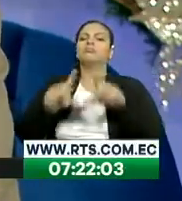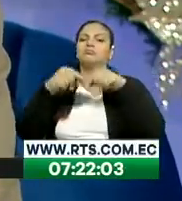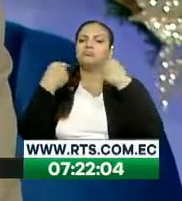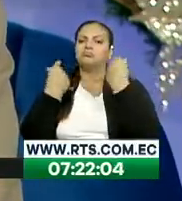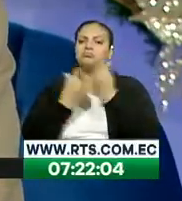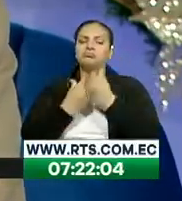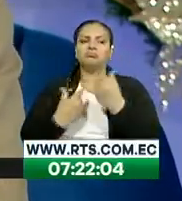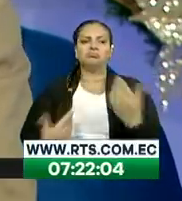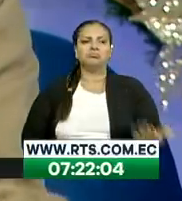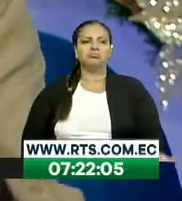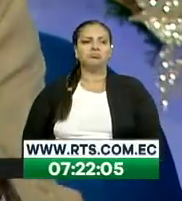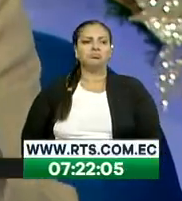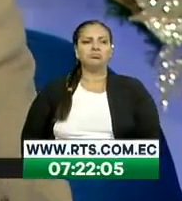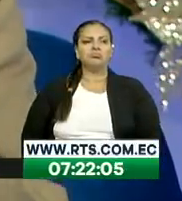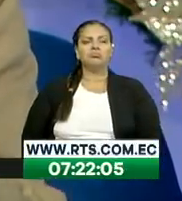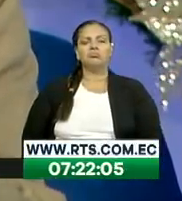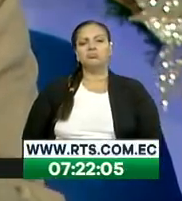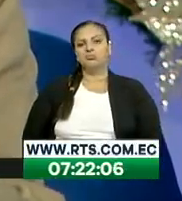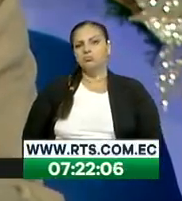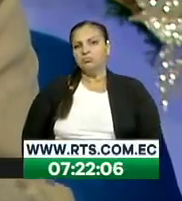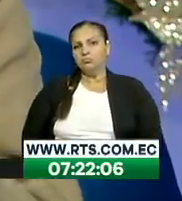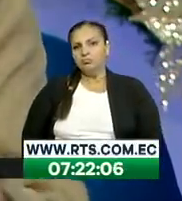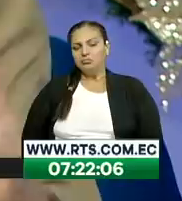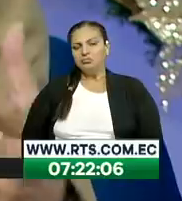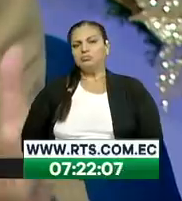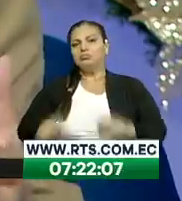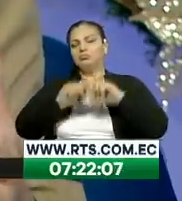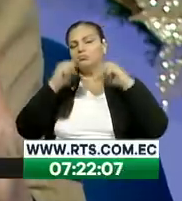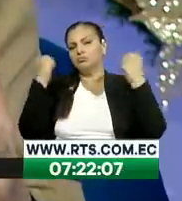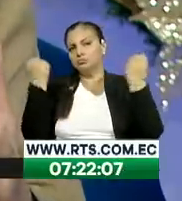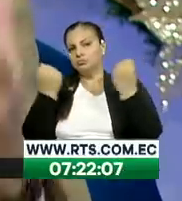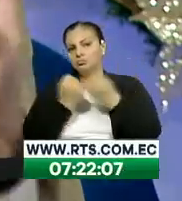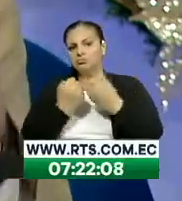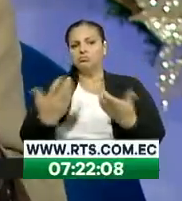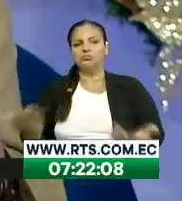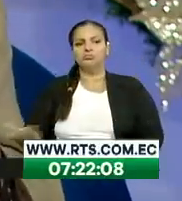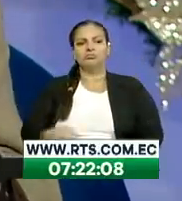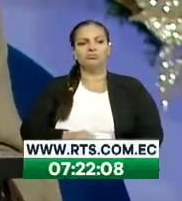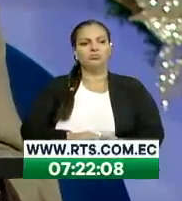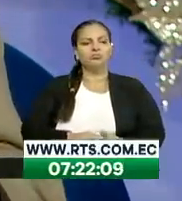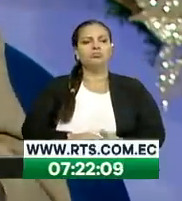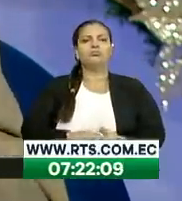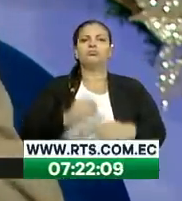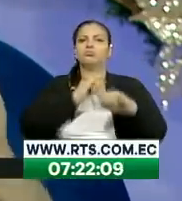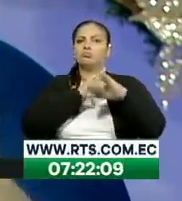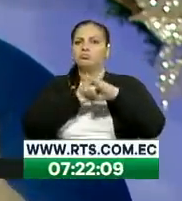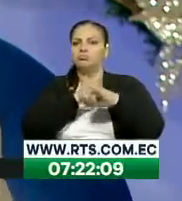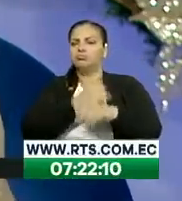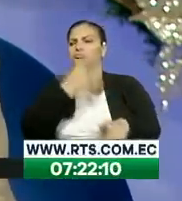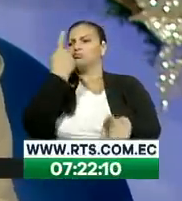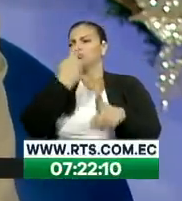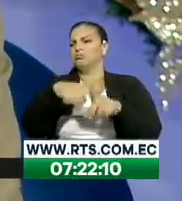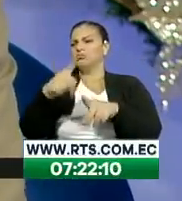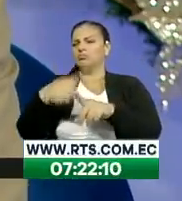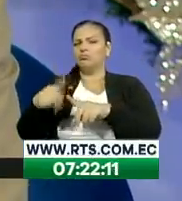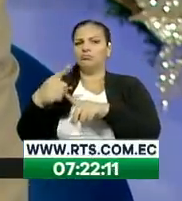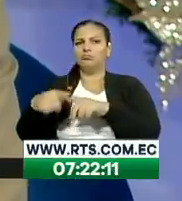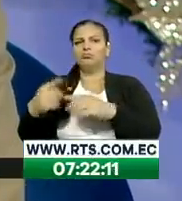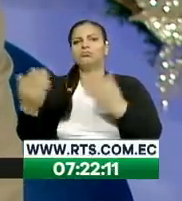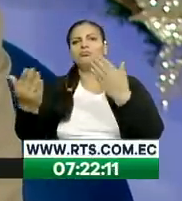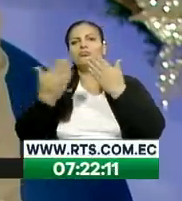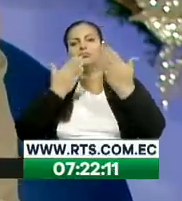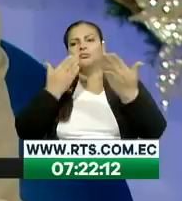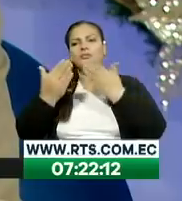tipo, puedan aportar mediante un diálogo sincero con alternativas de solución.